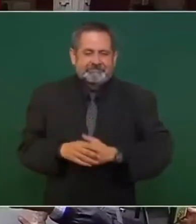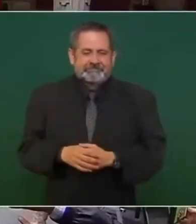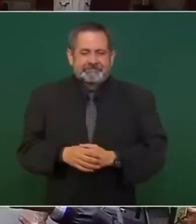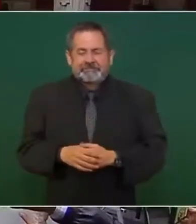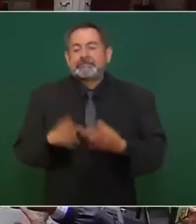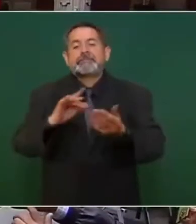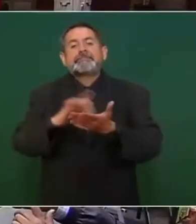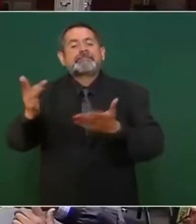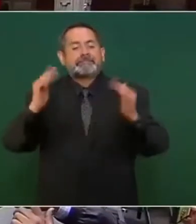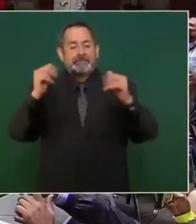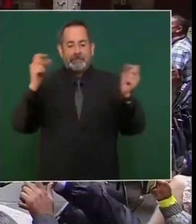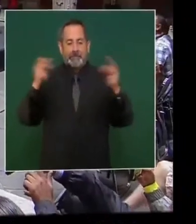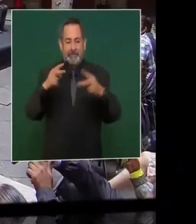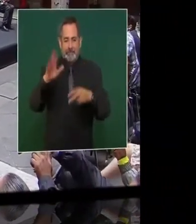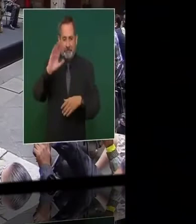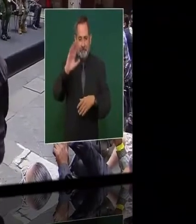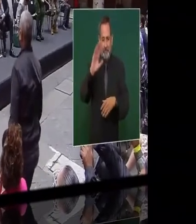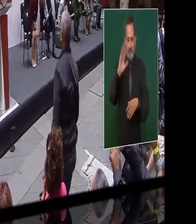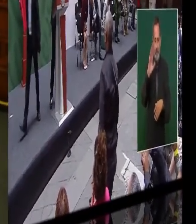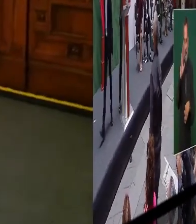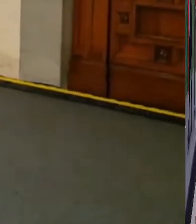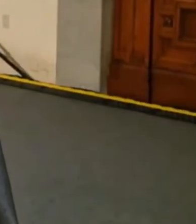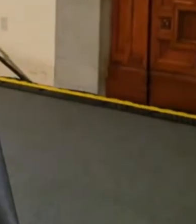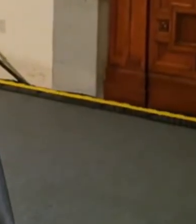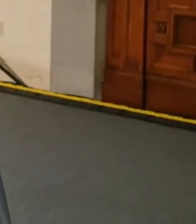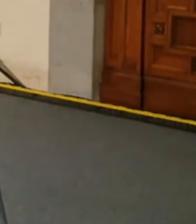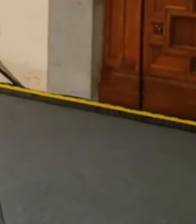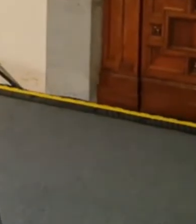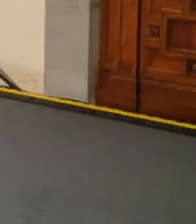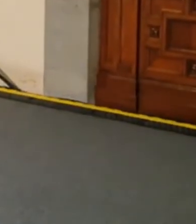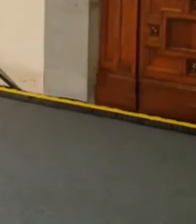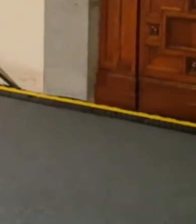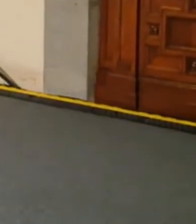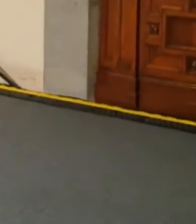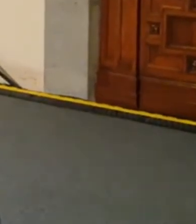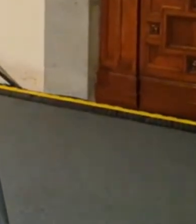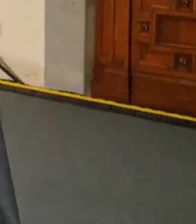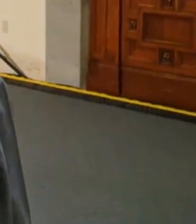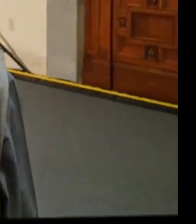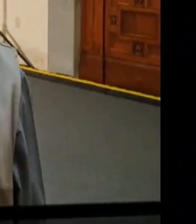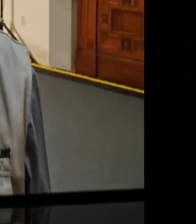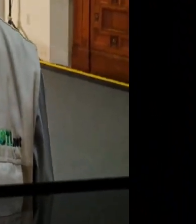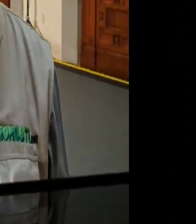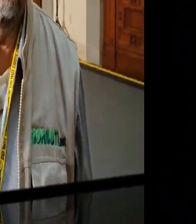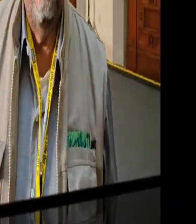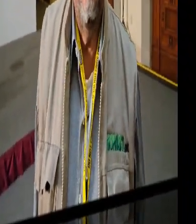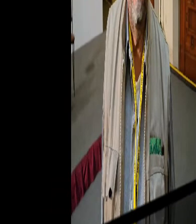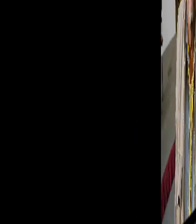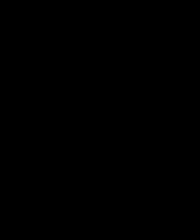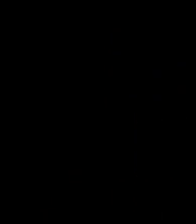Muy bien, muchas gracias. Nos vemos. Para noreste.net reportó José Sobrevilla.